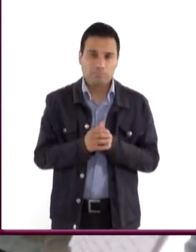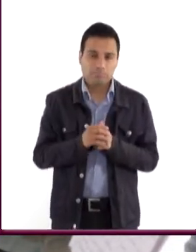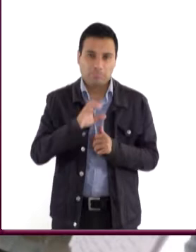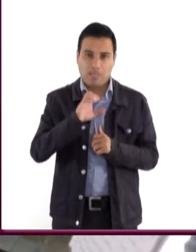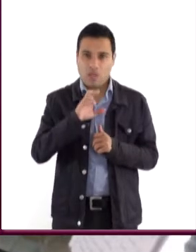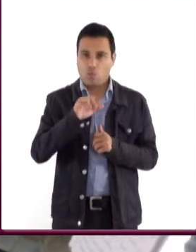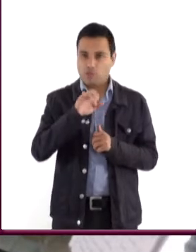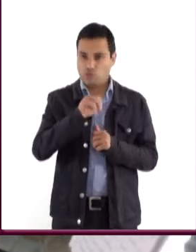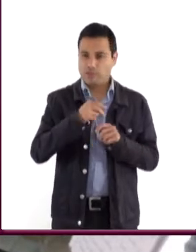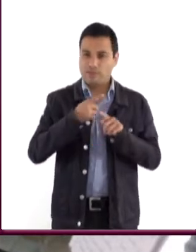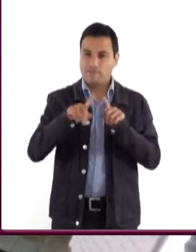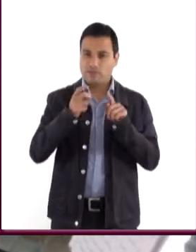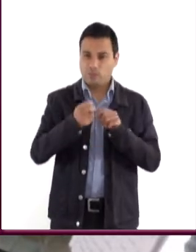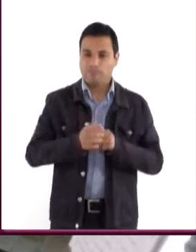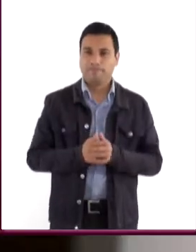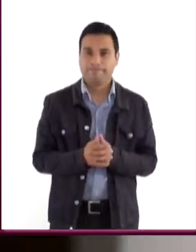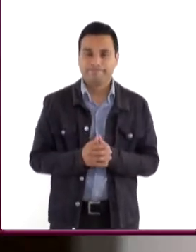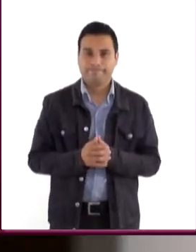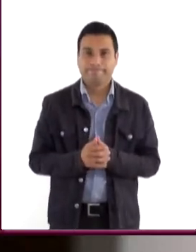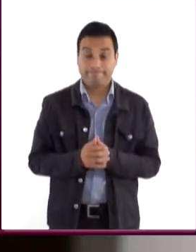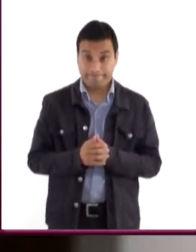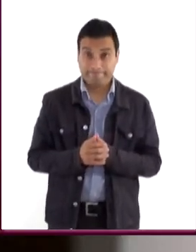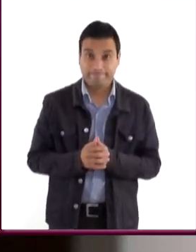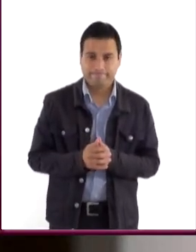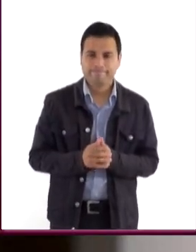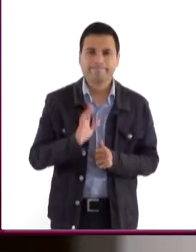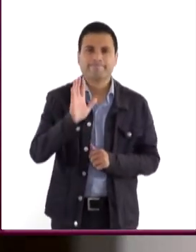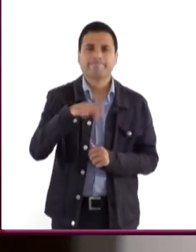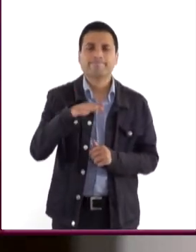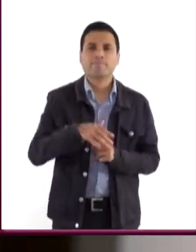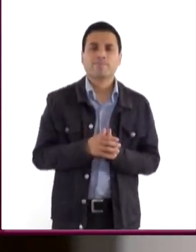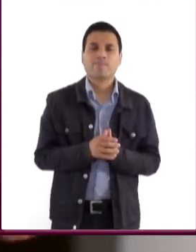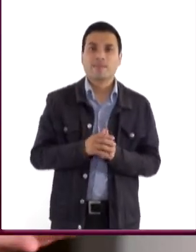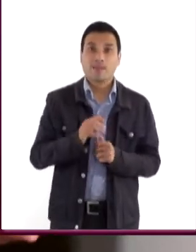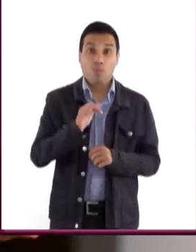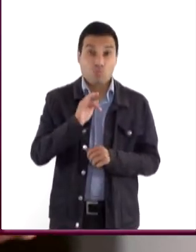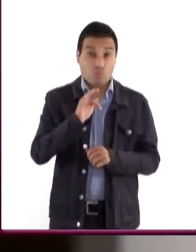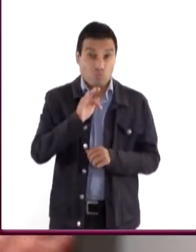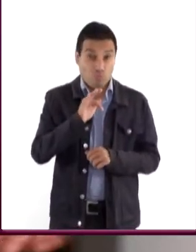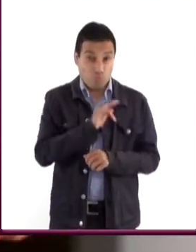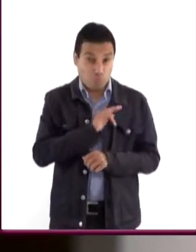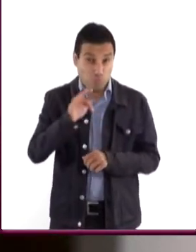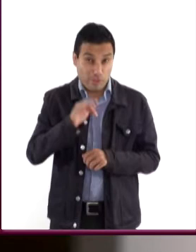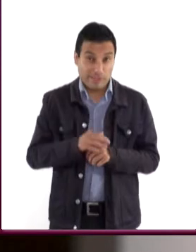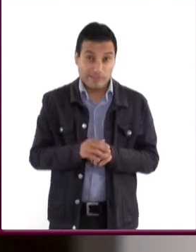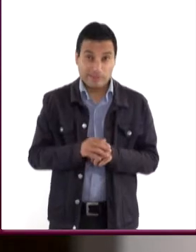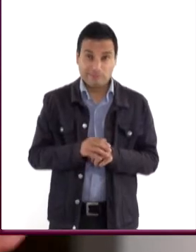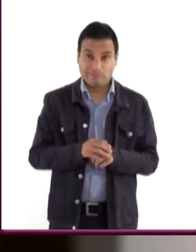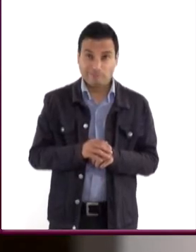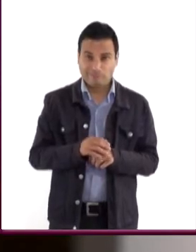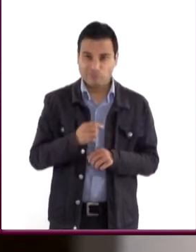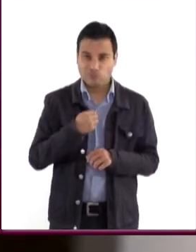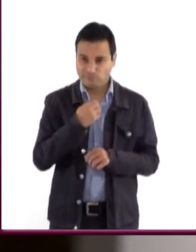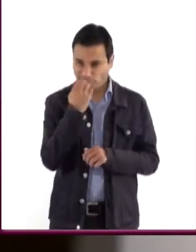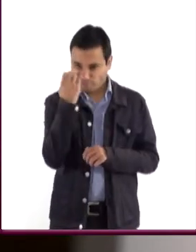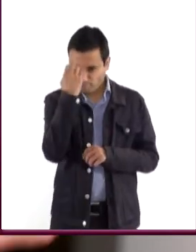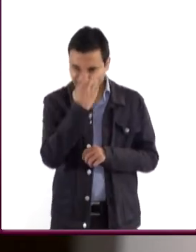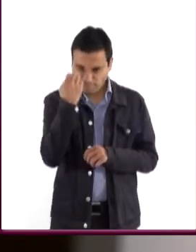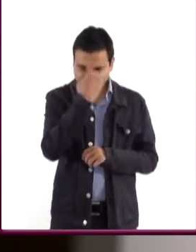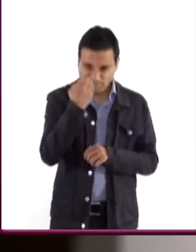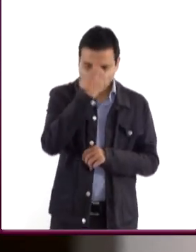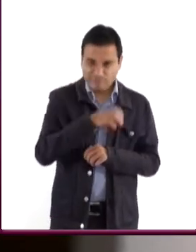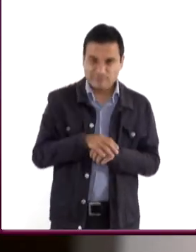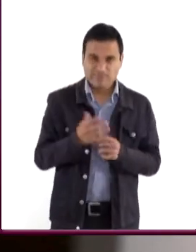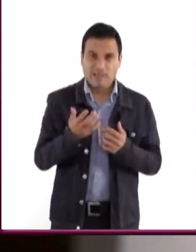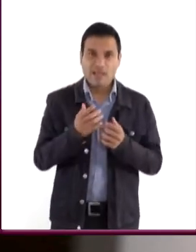diferenciales, pero cada vez más complicadas. Omar, ¿es posible encontrar una solución analítica cuando hablamos de la relación